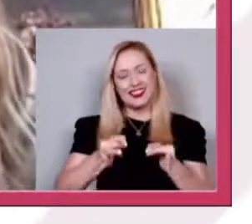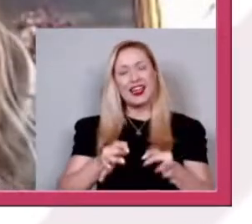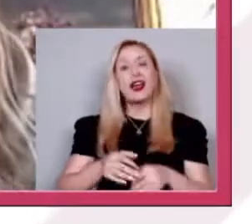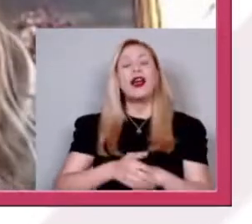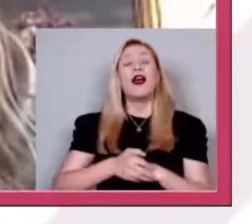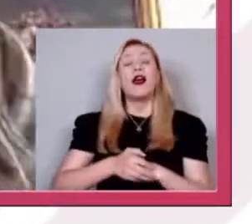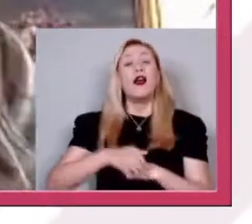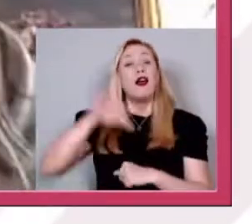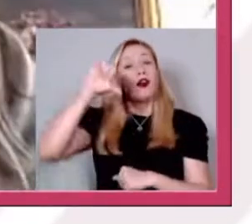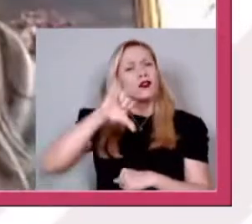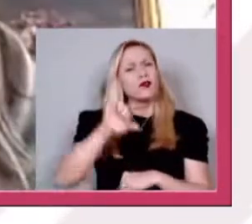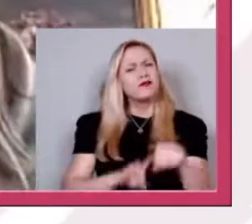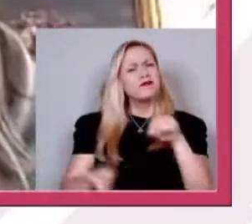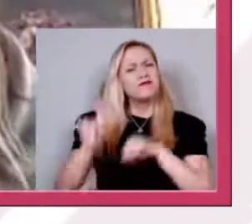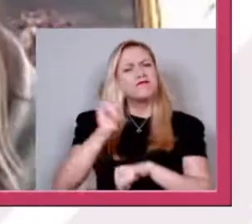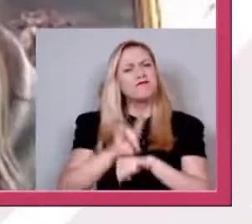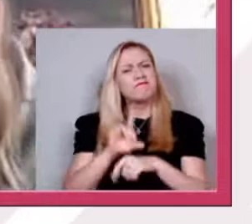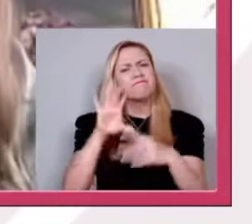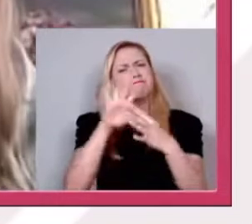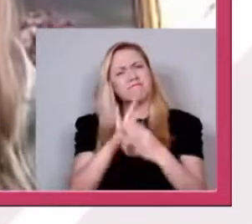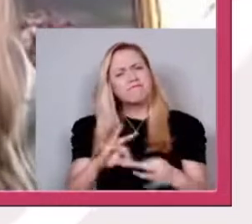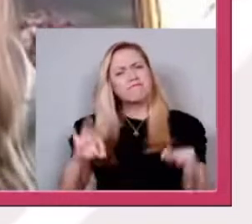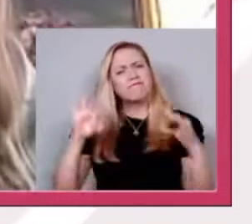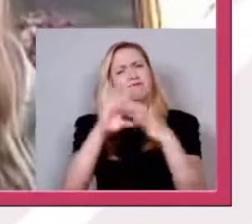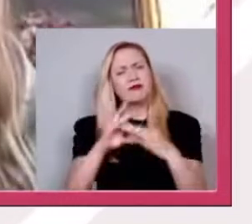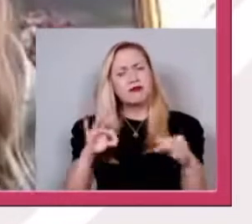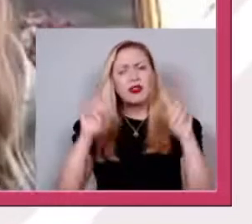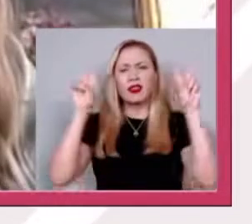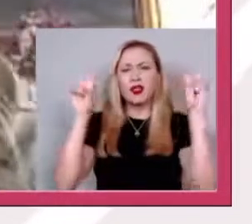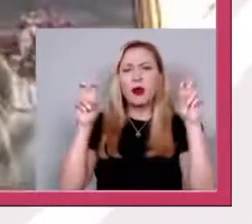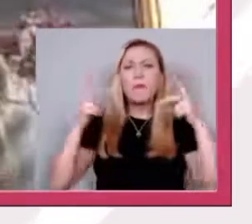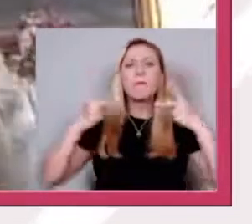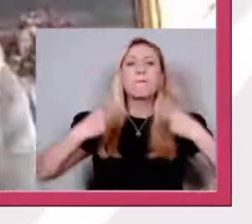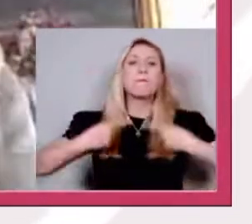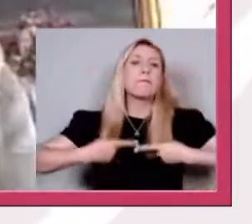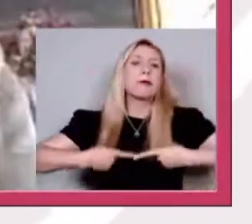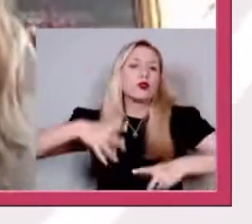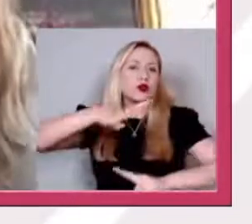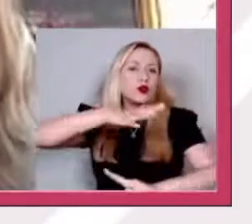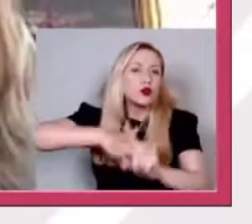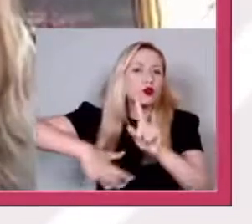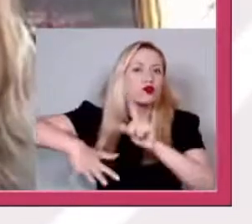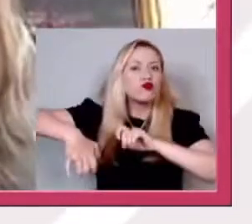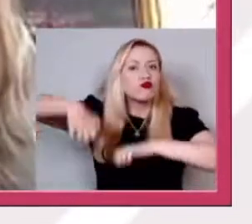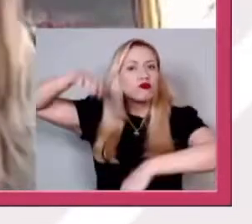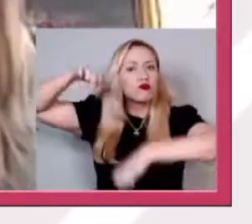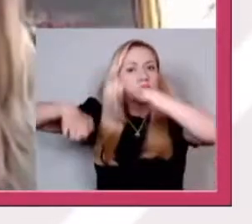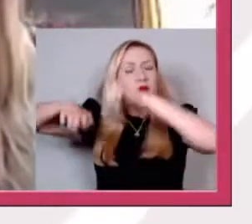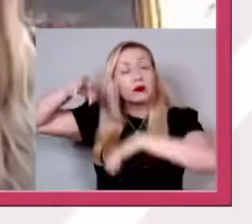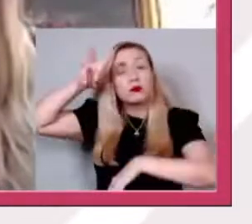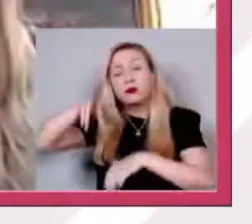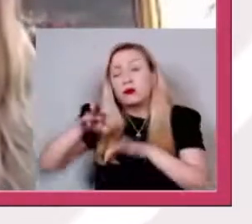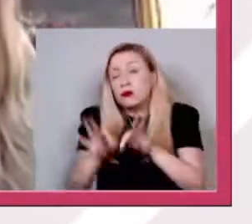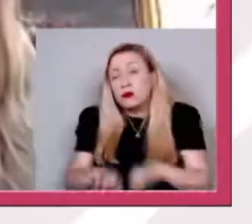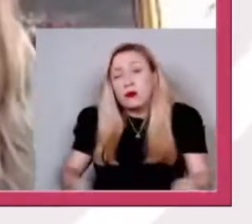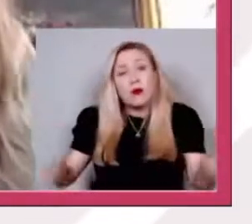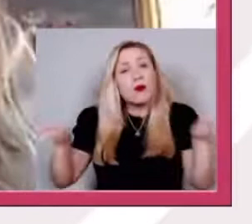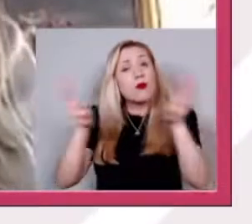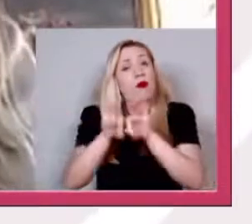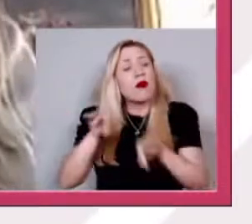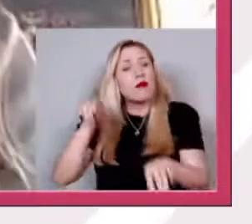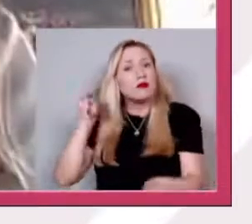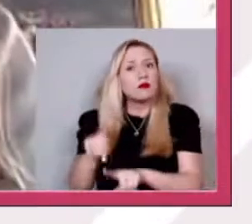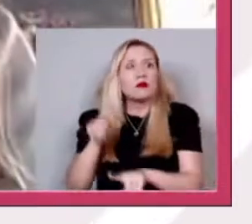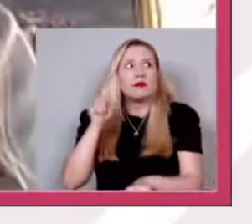hoy vamos a platicar sobre personas mayores, un grupo de atención prioritaria que goza de pues